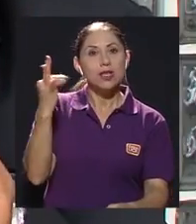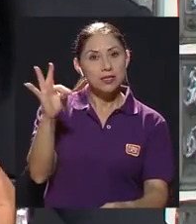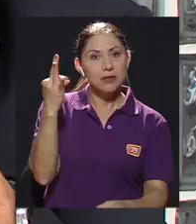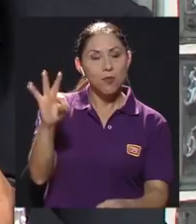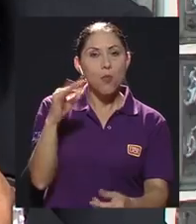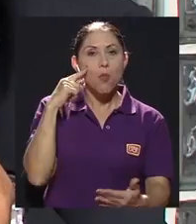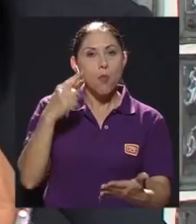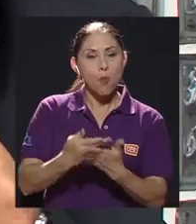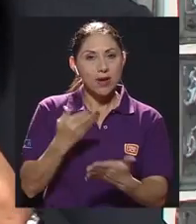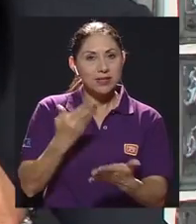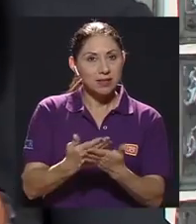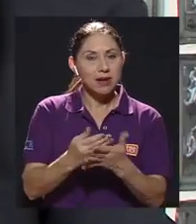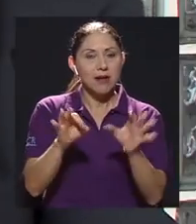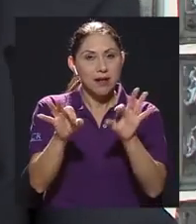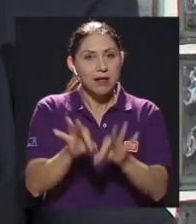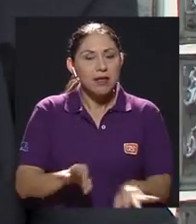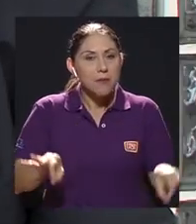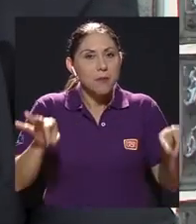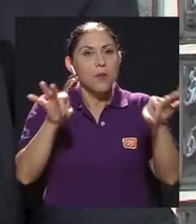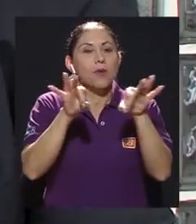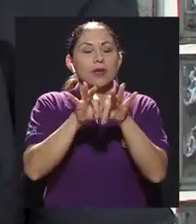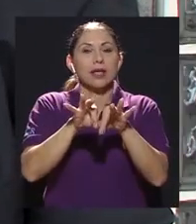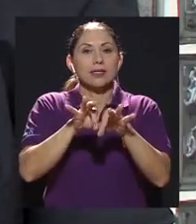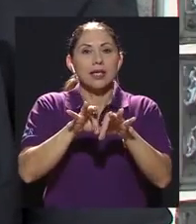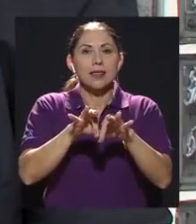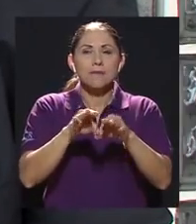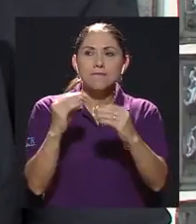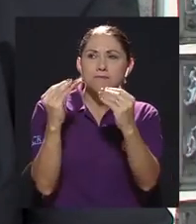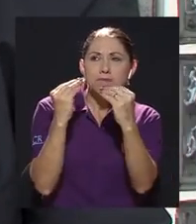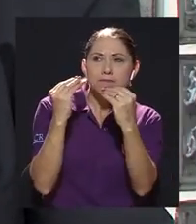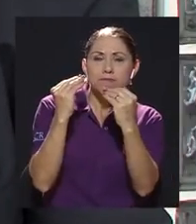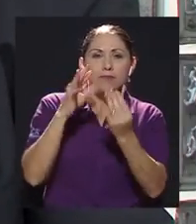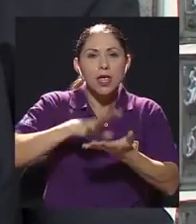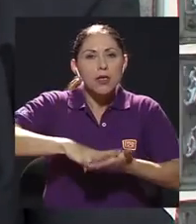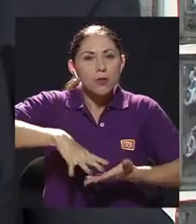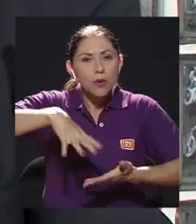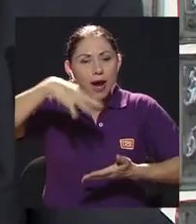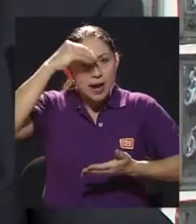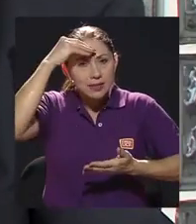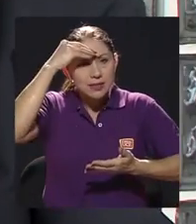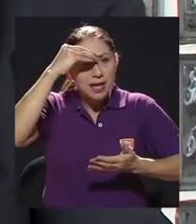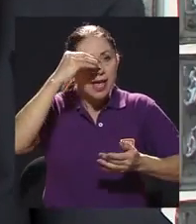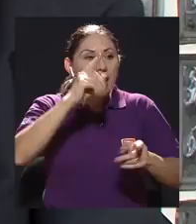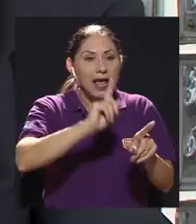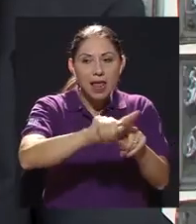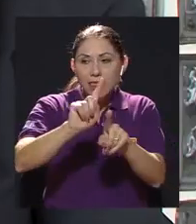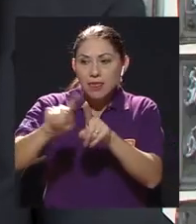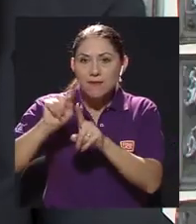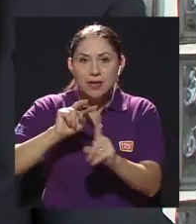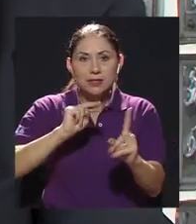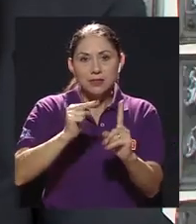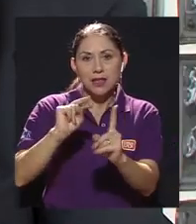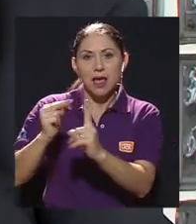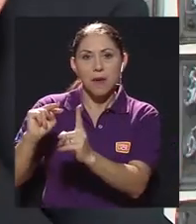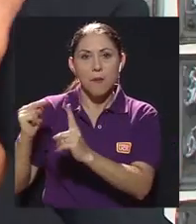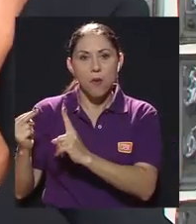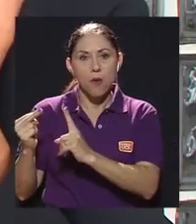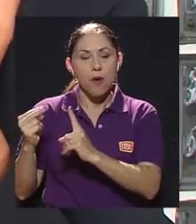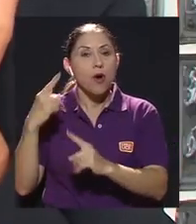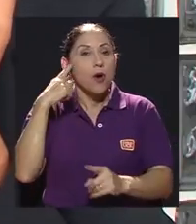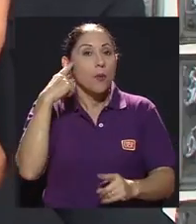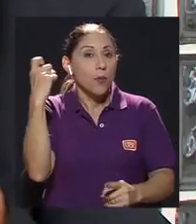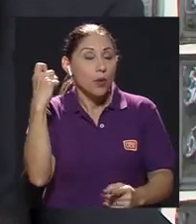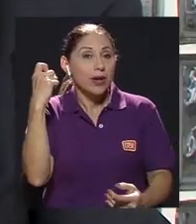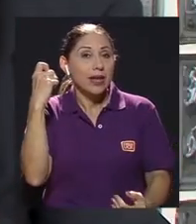la importancia que tiene educarse en la diversidad de posiciones, porque el